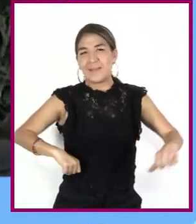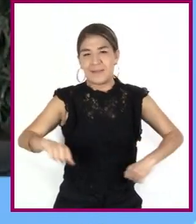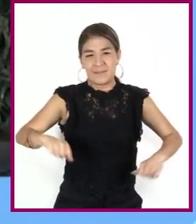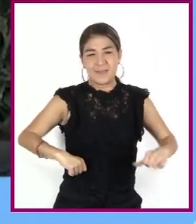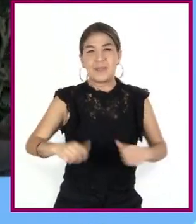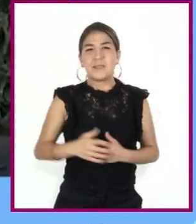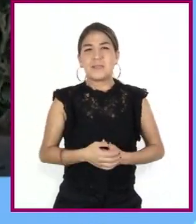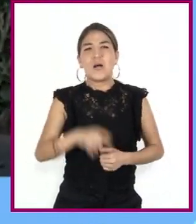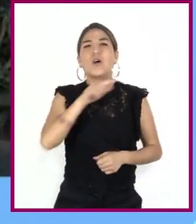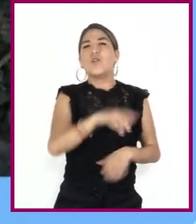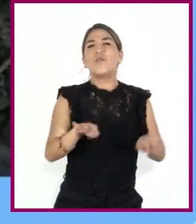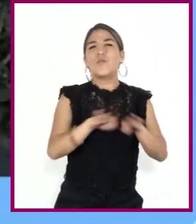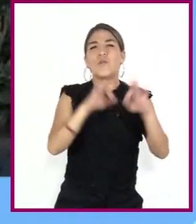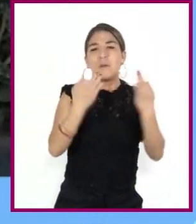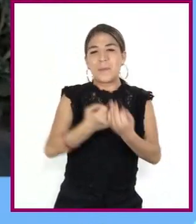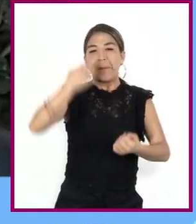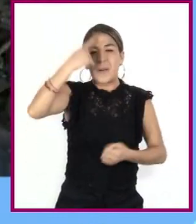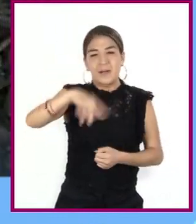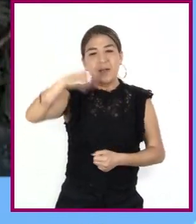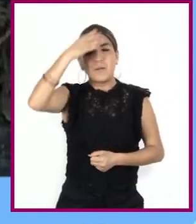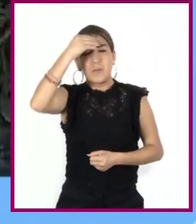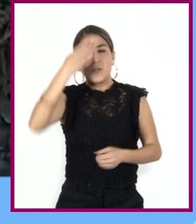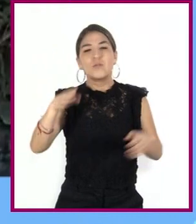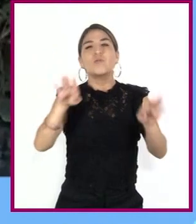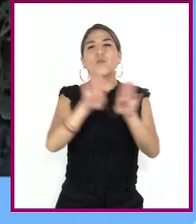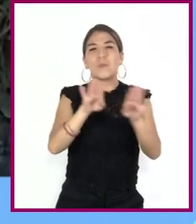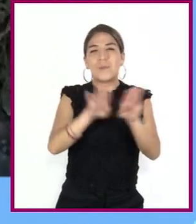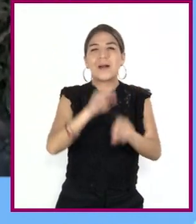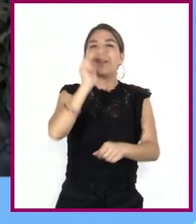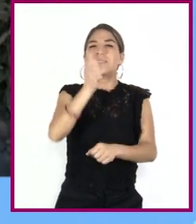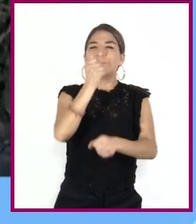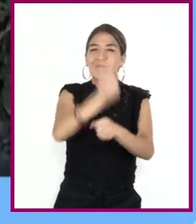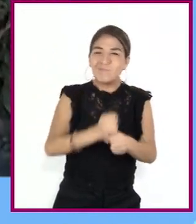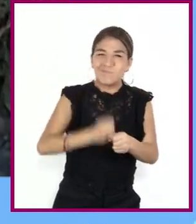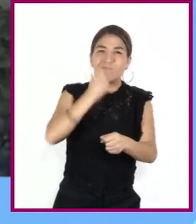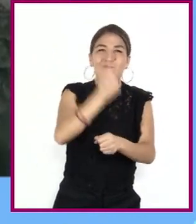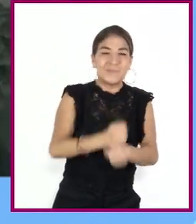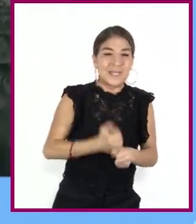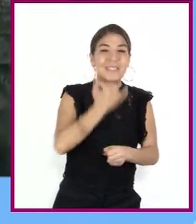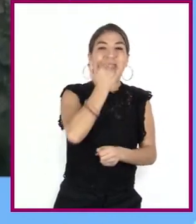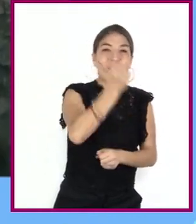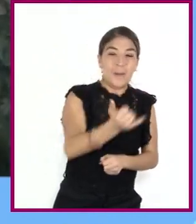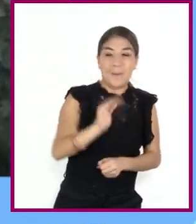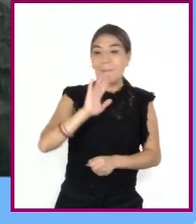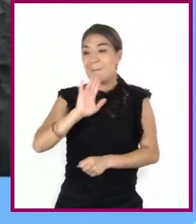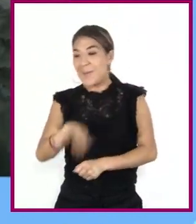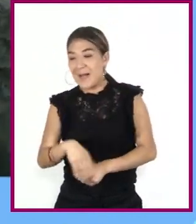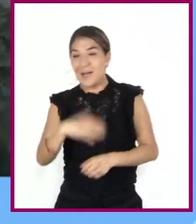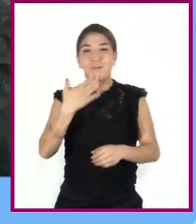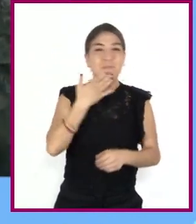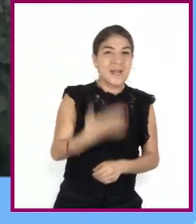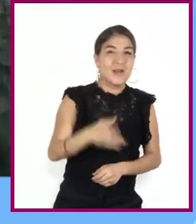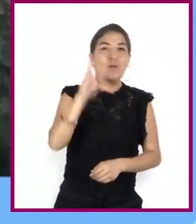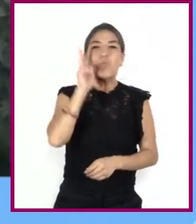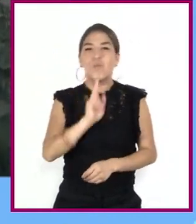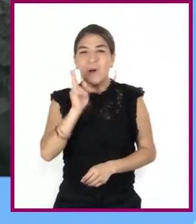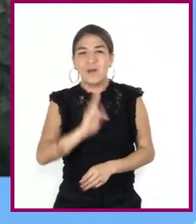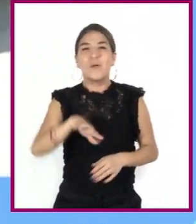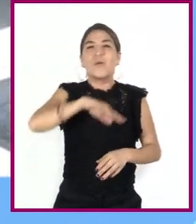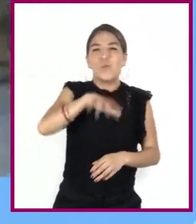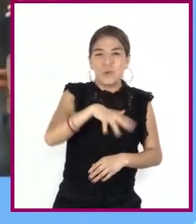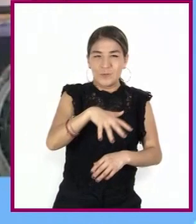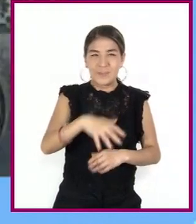La forma de aprender es mediante el ensayo, error, exploración y búsqueda.